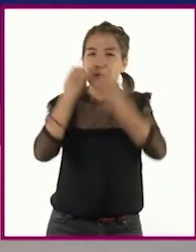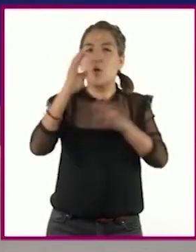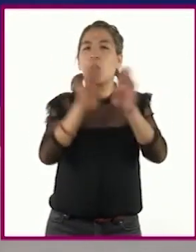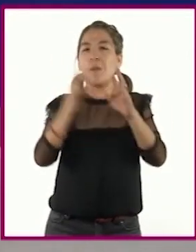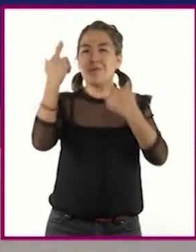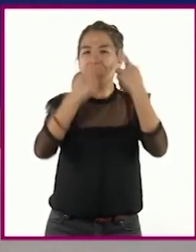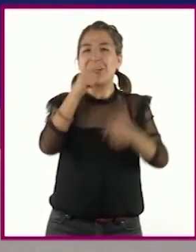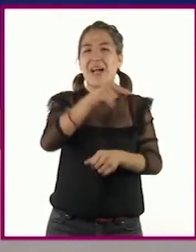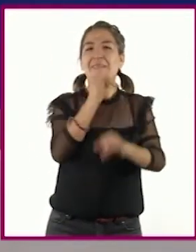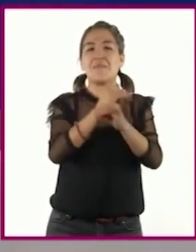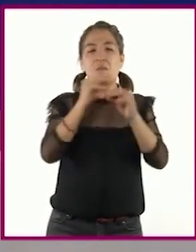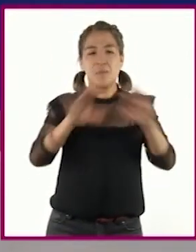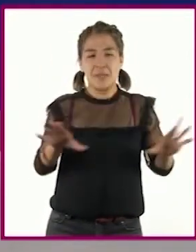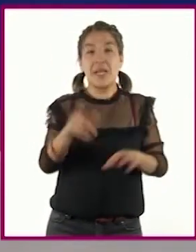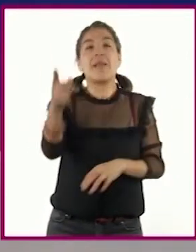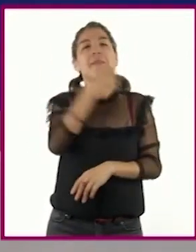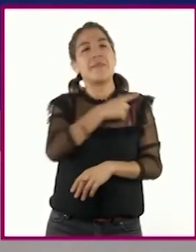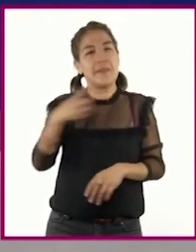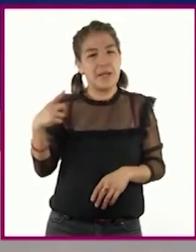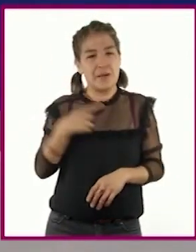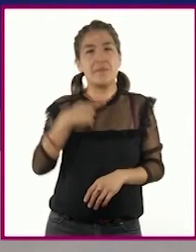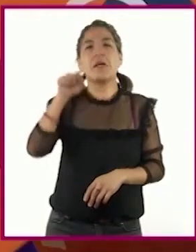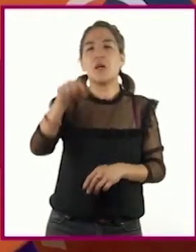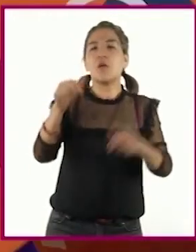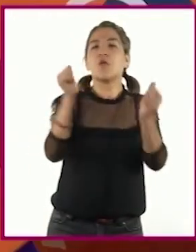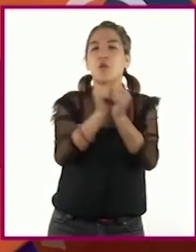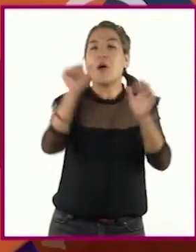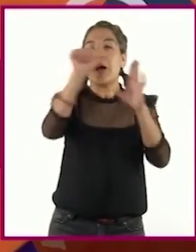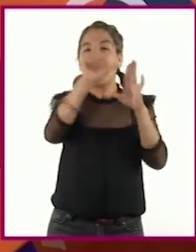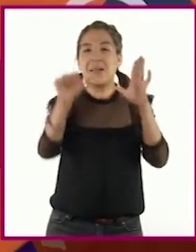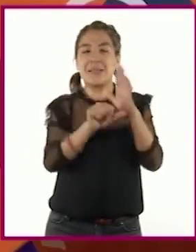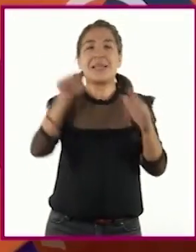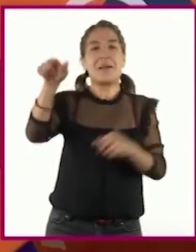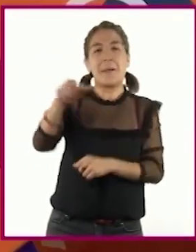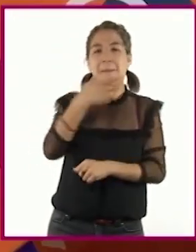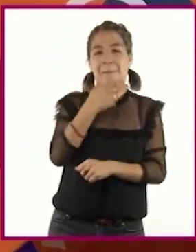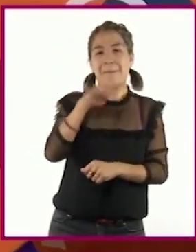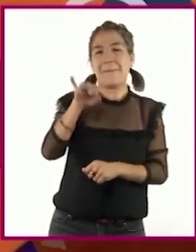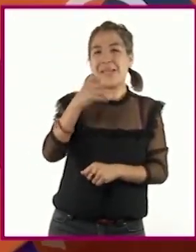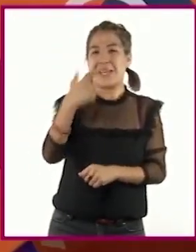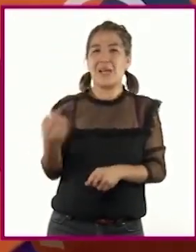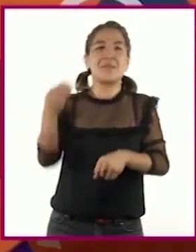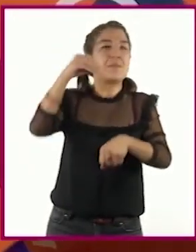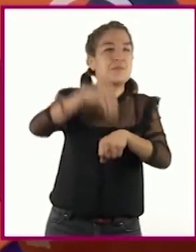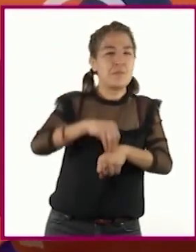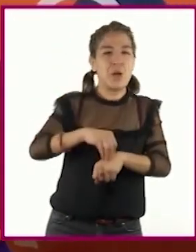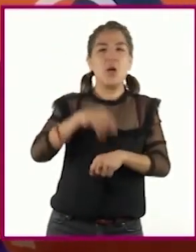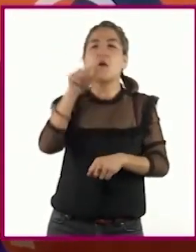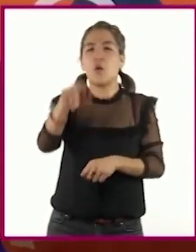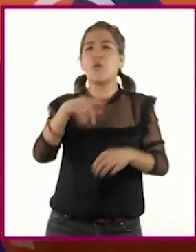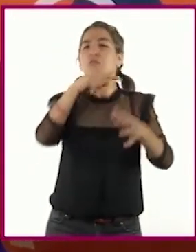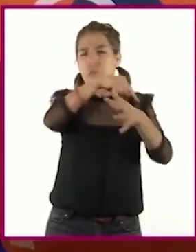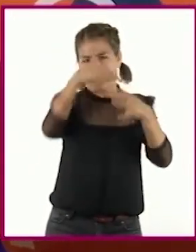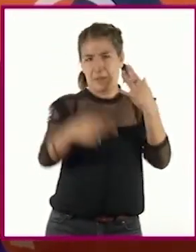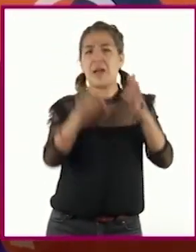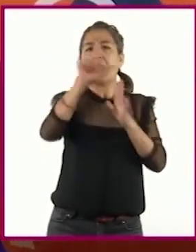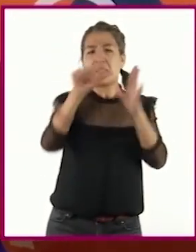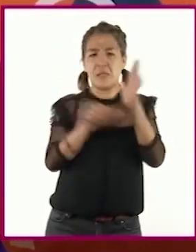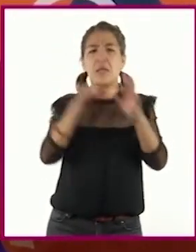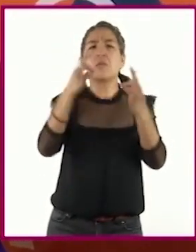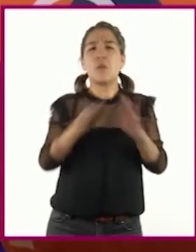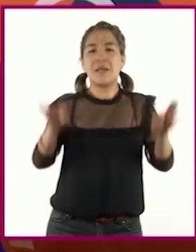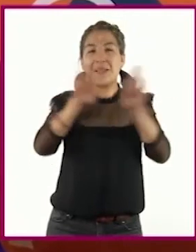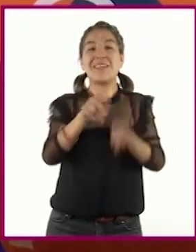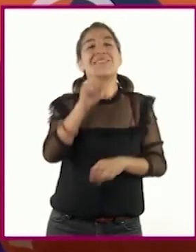información. Habrá que hacerlo con los artículos que Miguel puso. Si bien todos son importantes, es